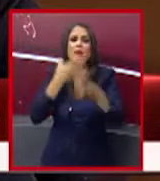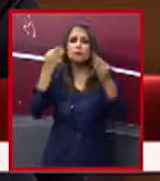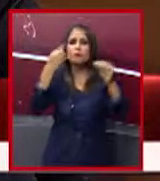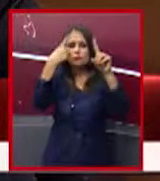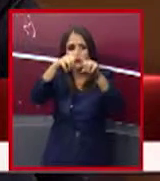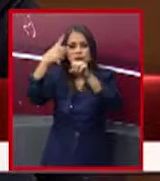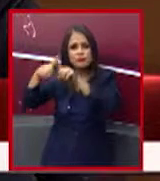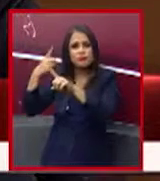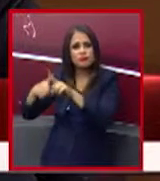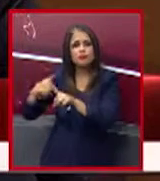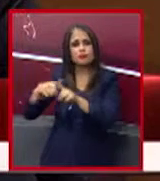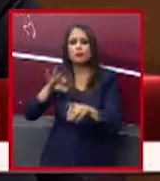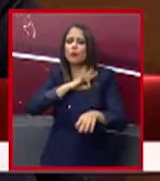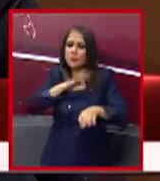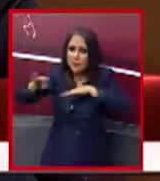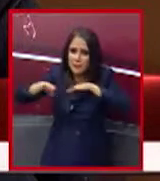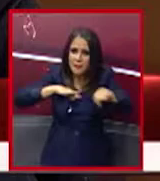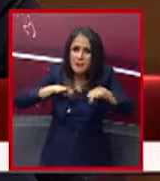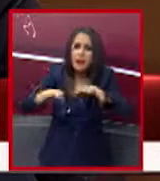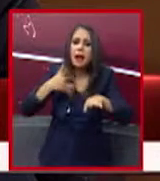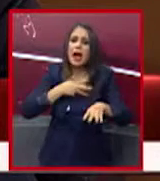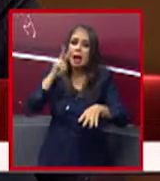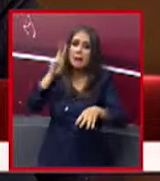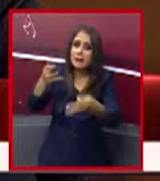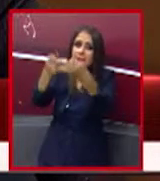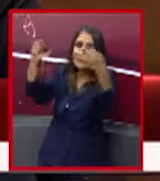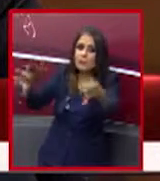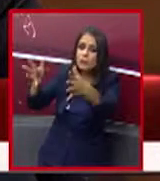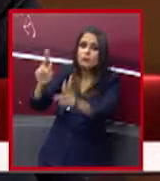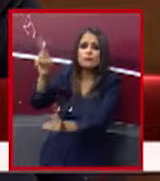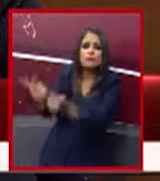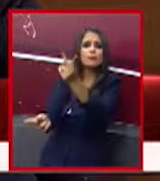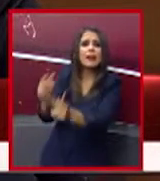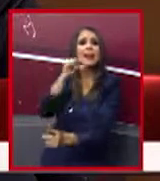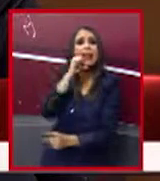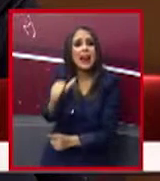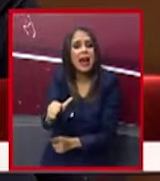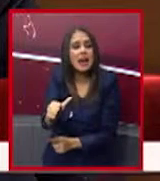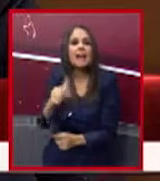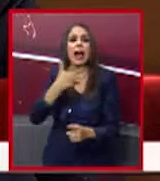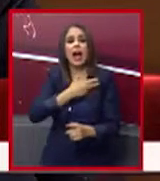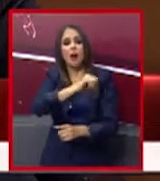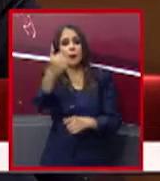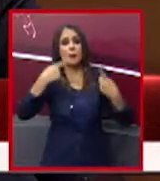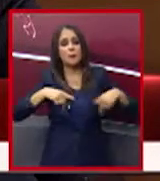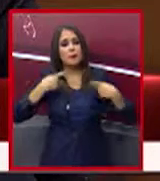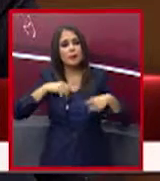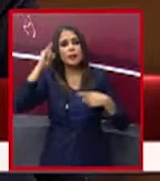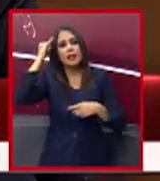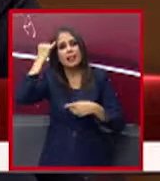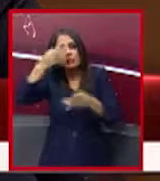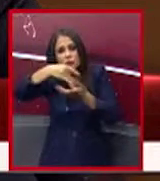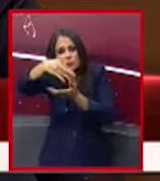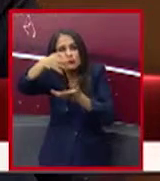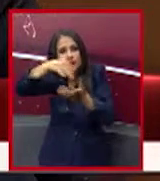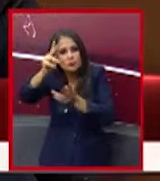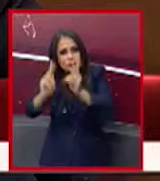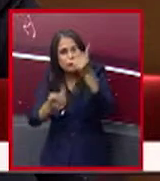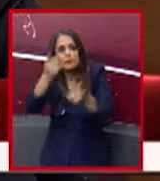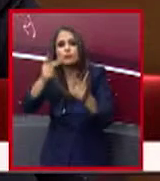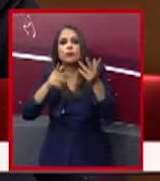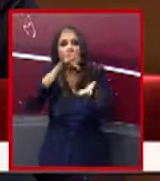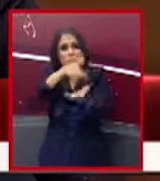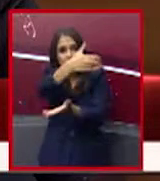hacer, que hay hectáreas sin sembrar y que también hay campesinos que no hemos apoyado. Y hay algunas